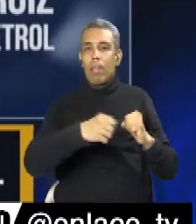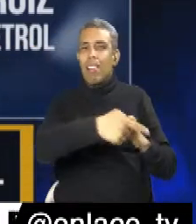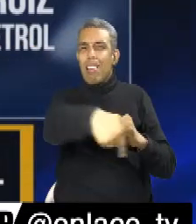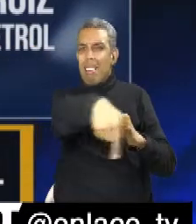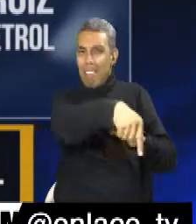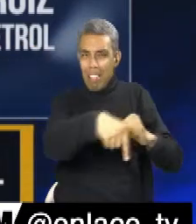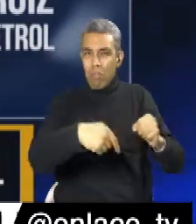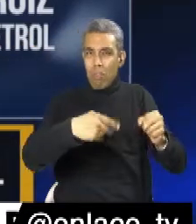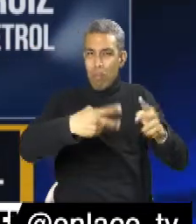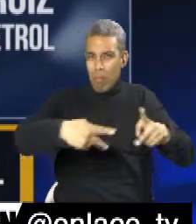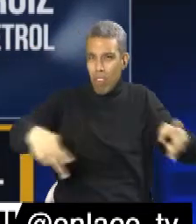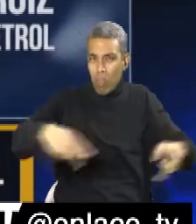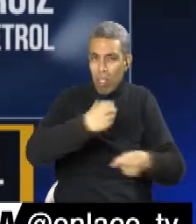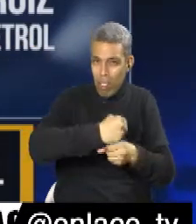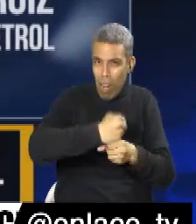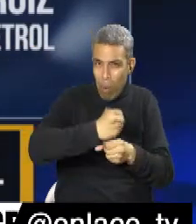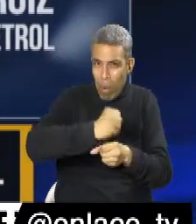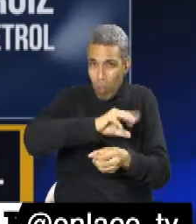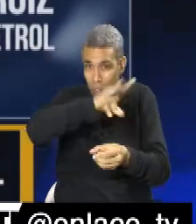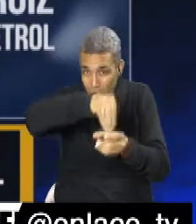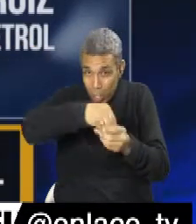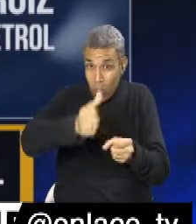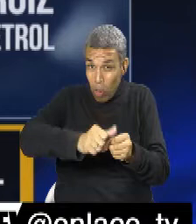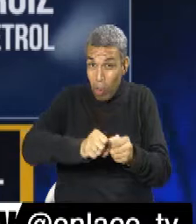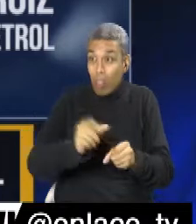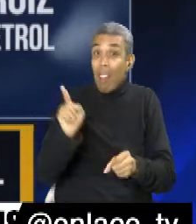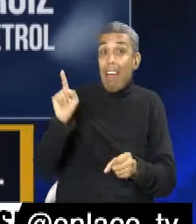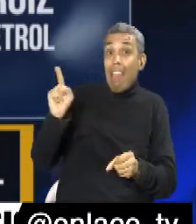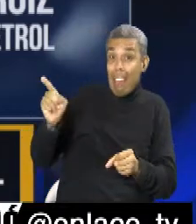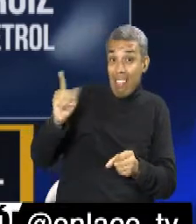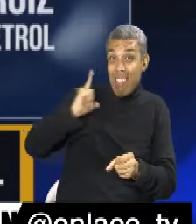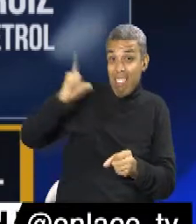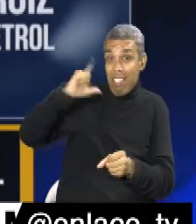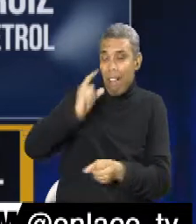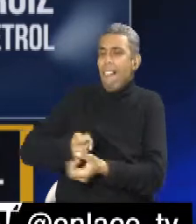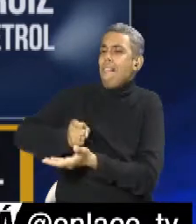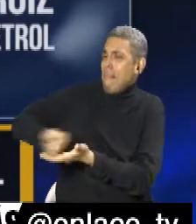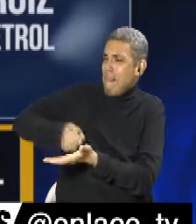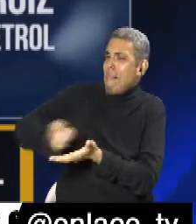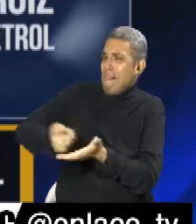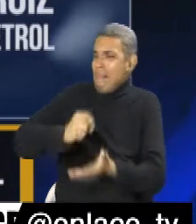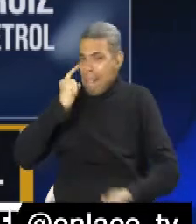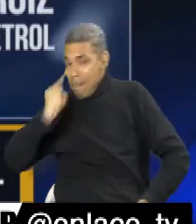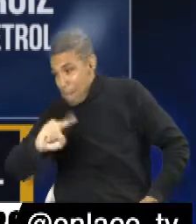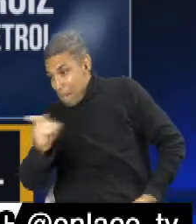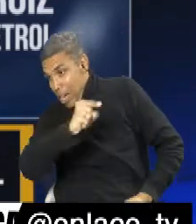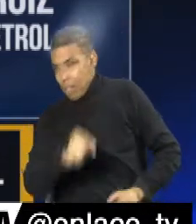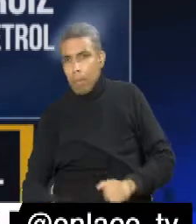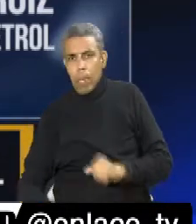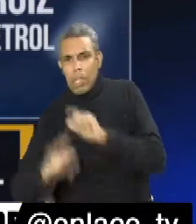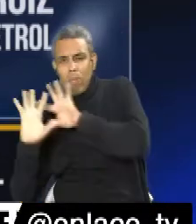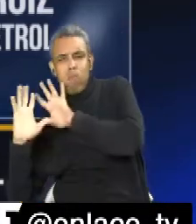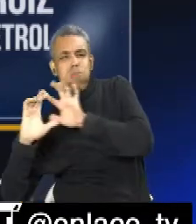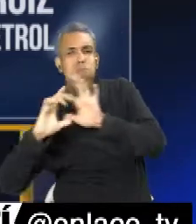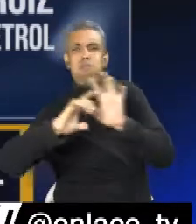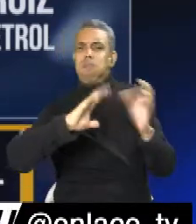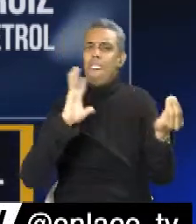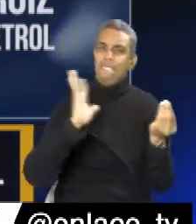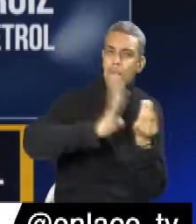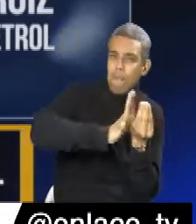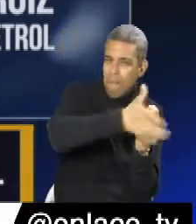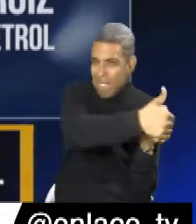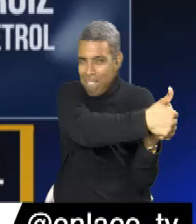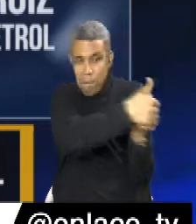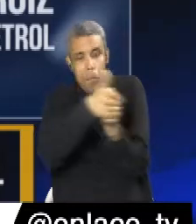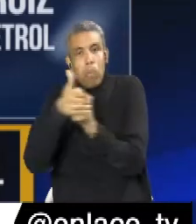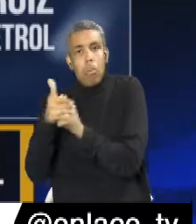la seguridad de las operaciones. Desde el día miércoles 14 de junio, el señor Miguel Herrera ha mantenido en condición